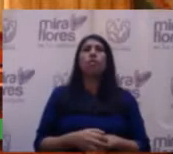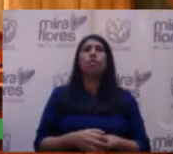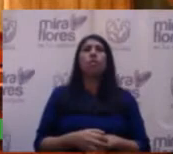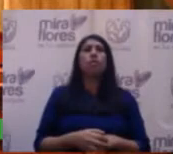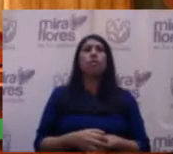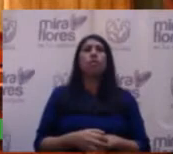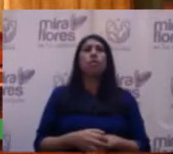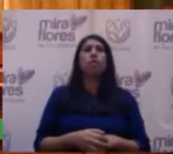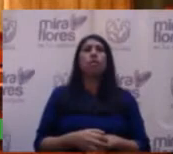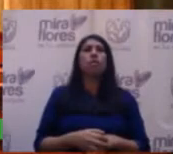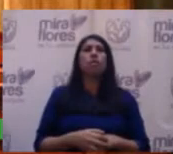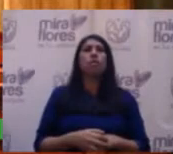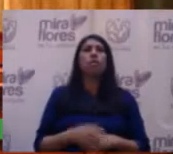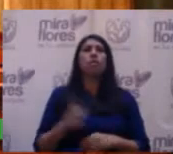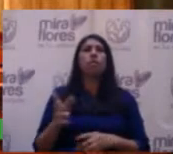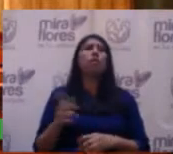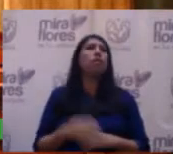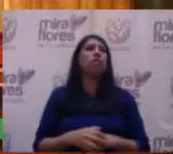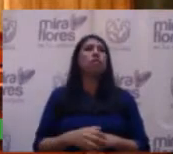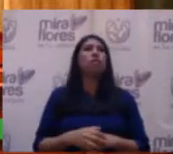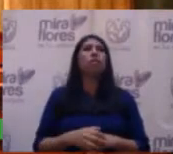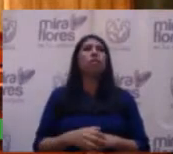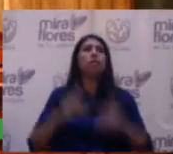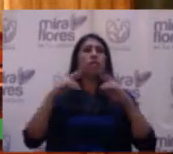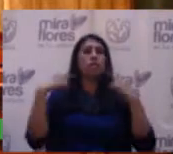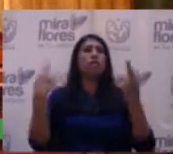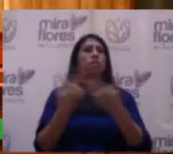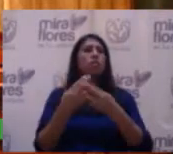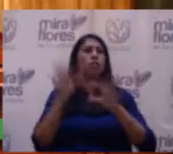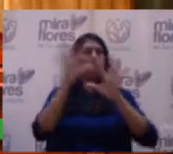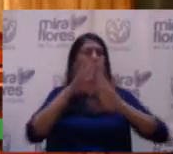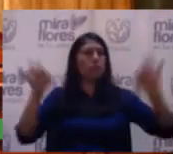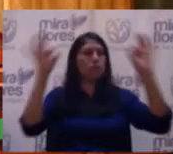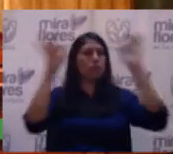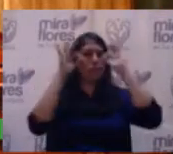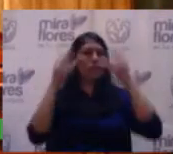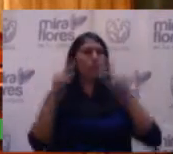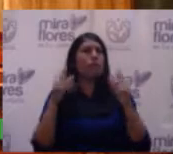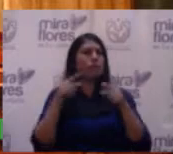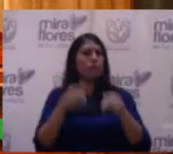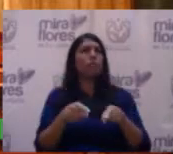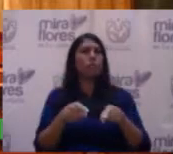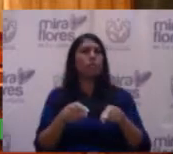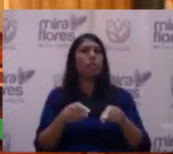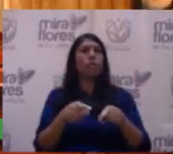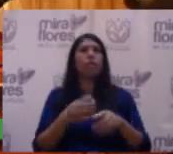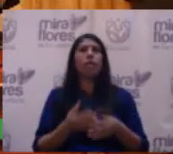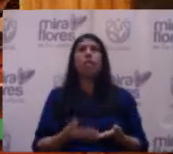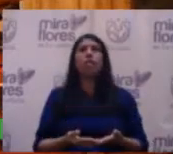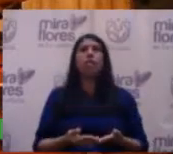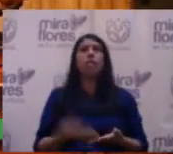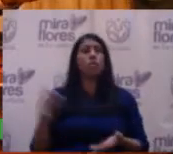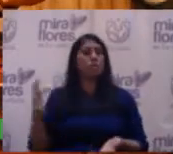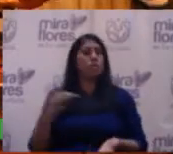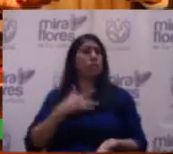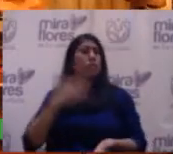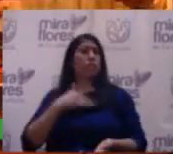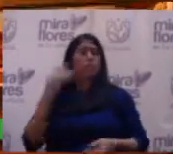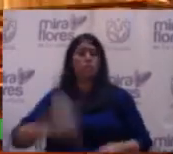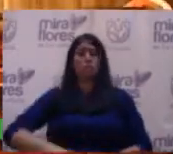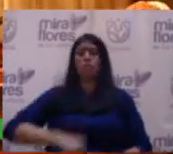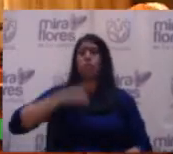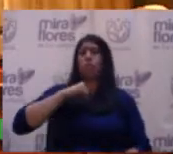en esta asamblea y lo interesante del asunto es que esto nos tiene que llevar a sentirnos muy orgullosos por